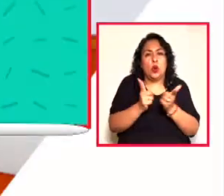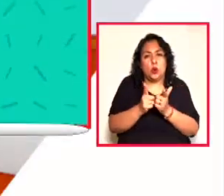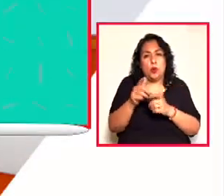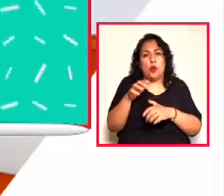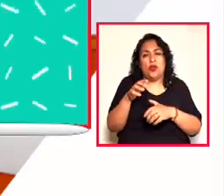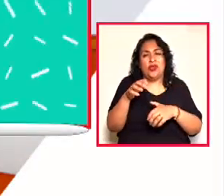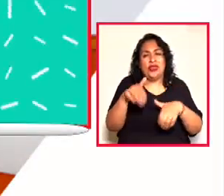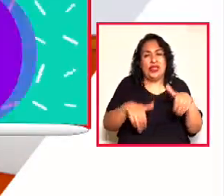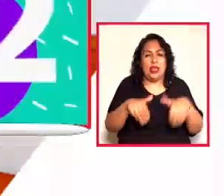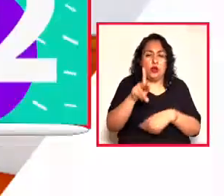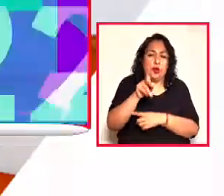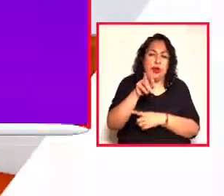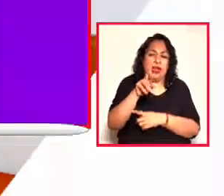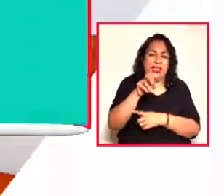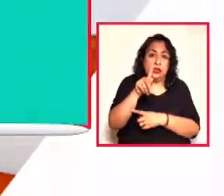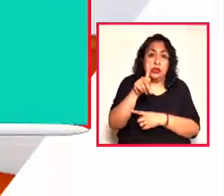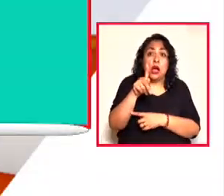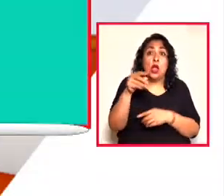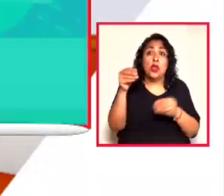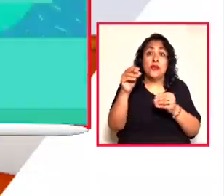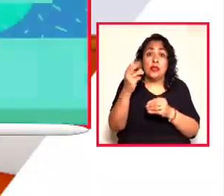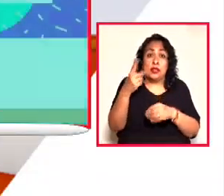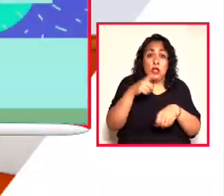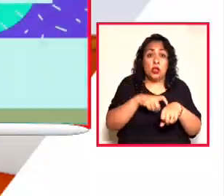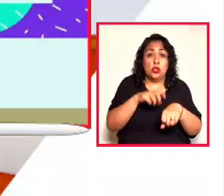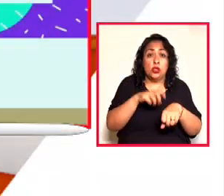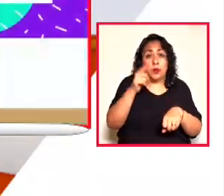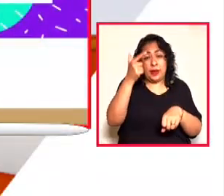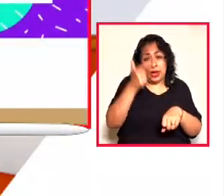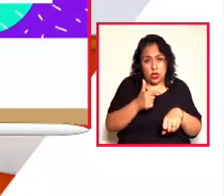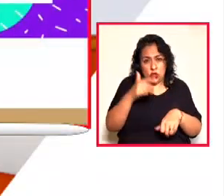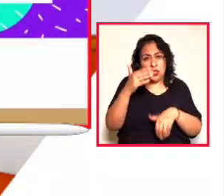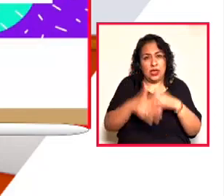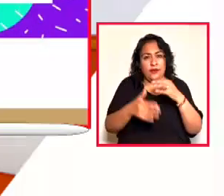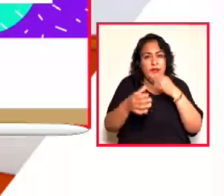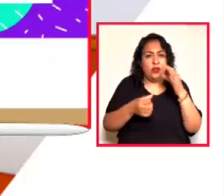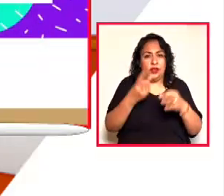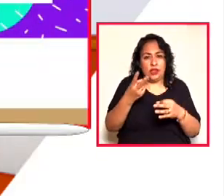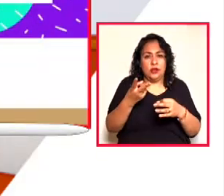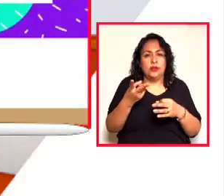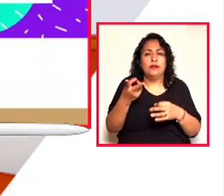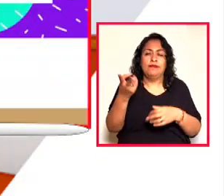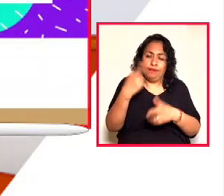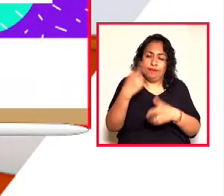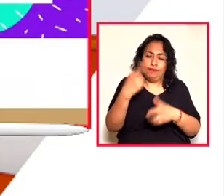penitenciario. No se pierdan, Debate 22, 9 de la noche al término de Noticias 22. Regresamos.